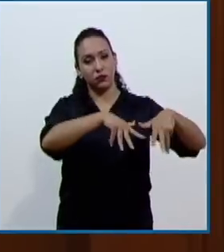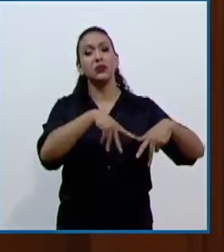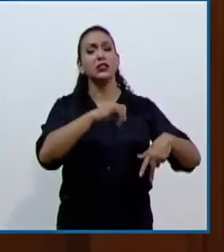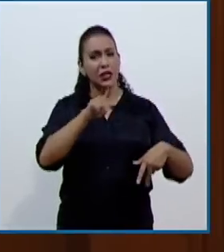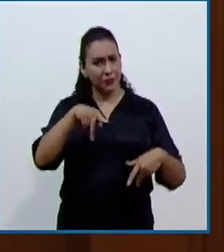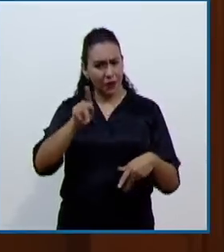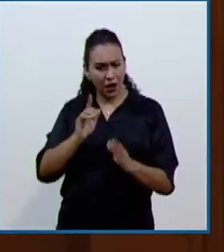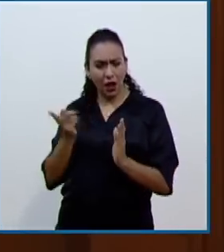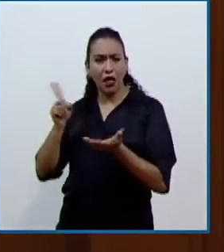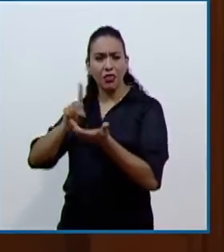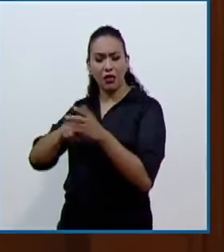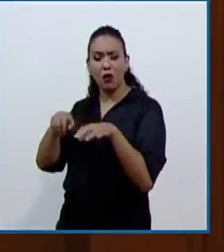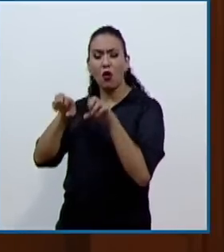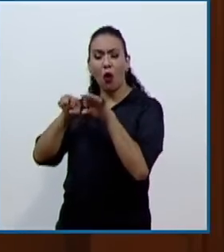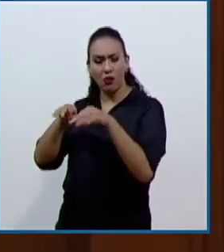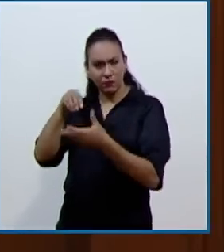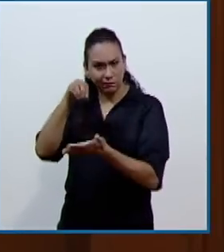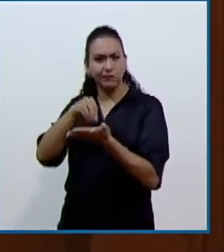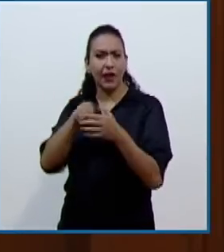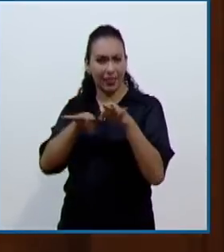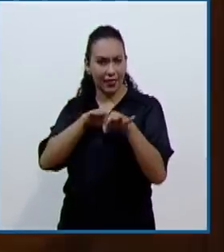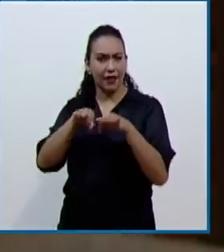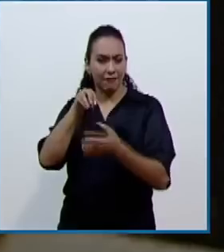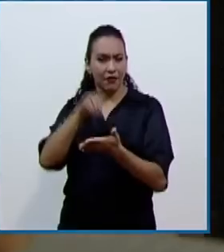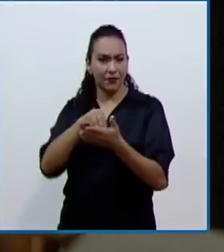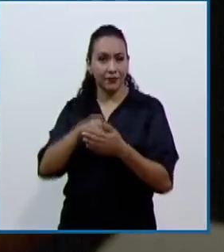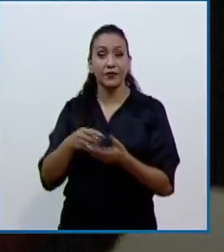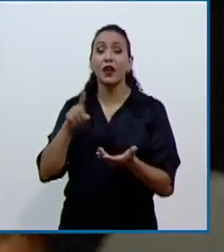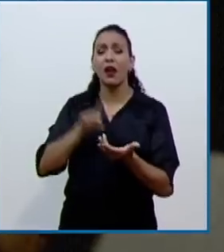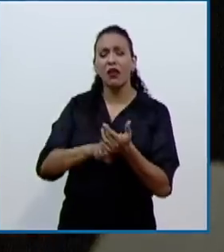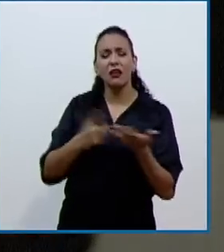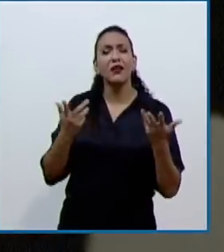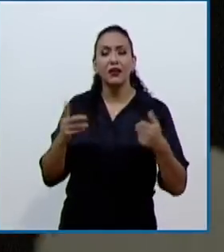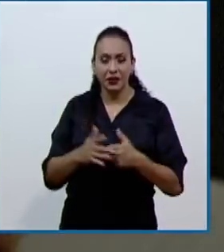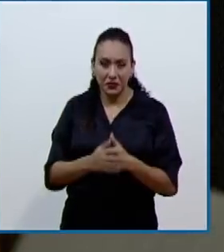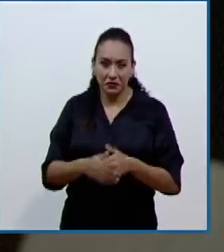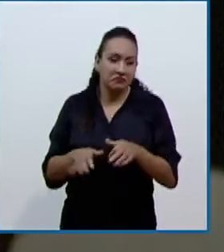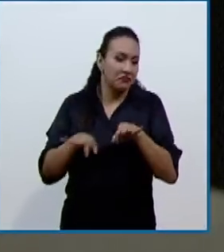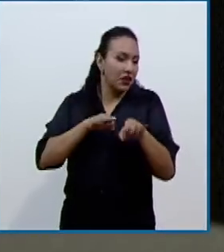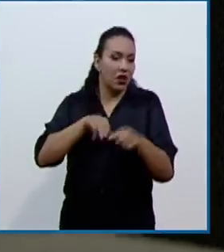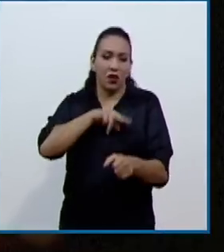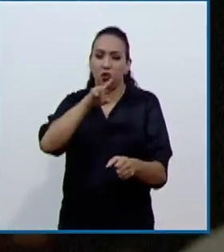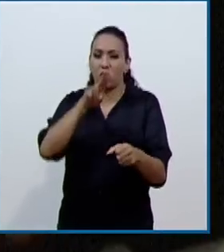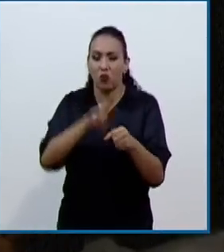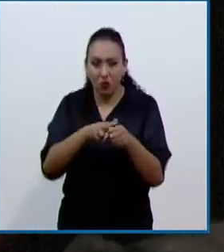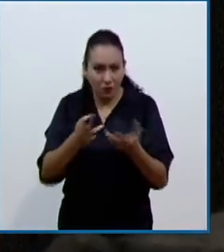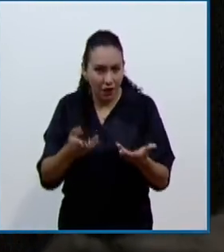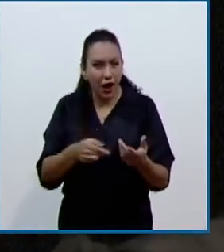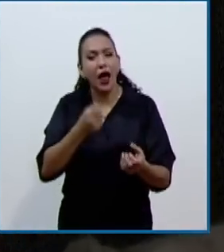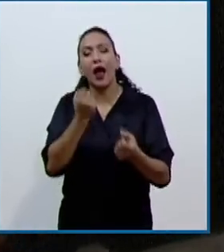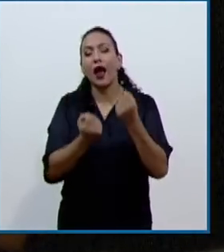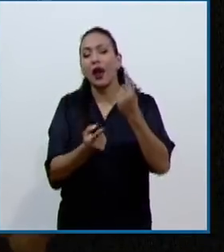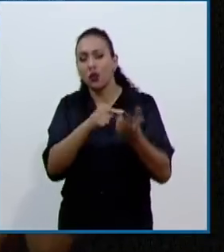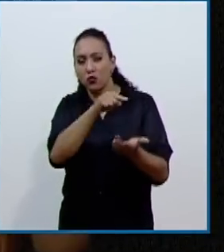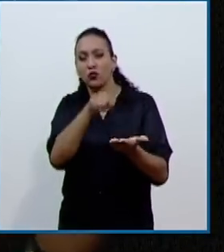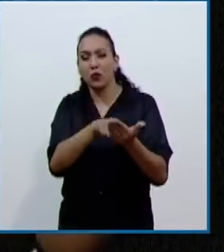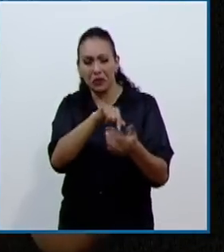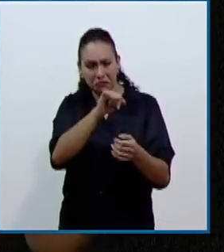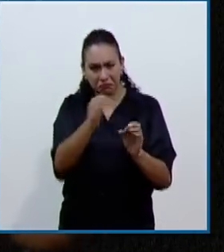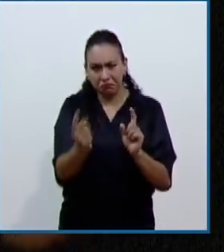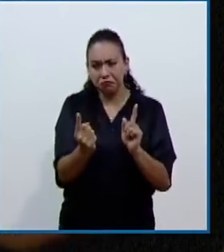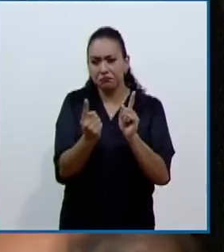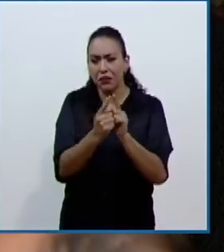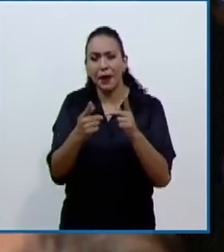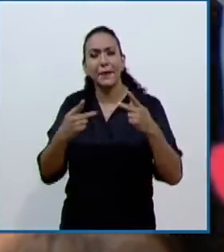alto porcentaje de órganos jurisdiccionales brindan servicio con normalidad y que en algunas entidades continúa el diálogo con la